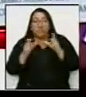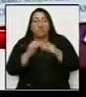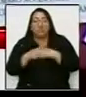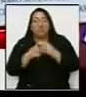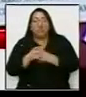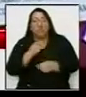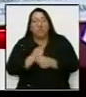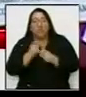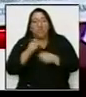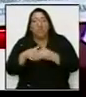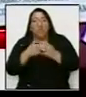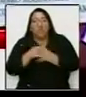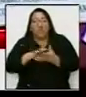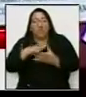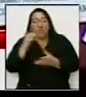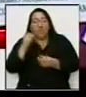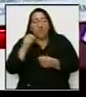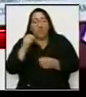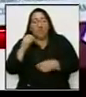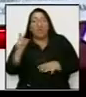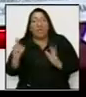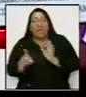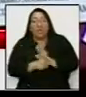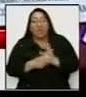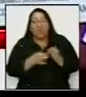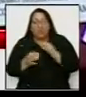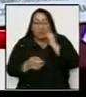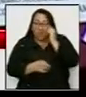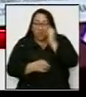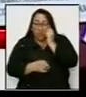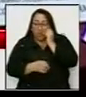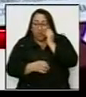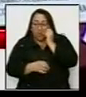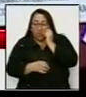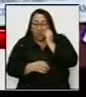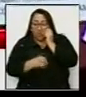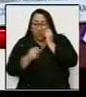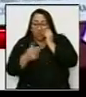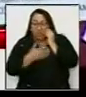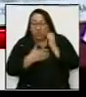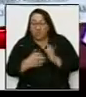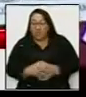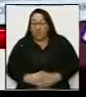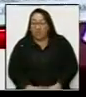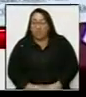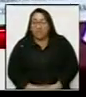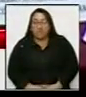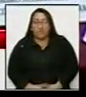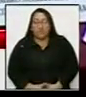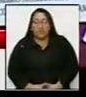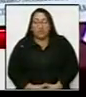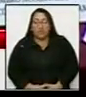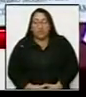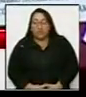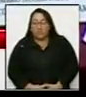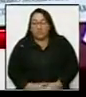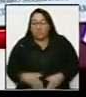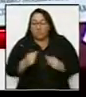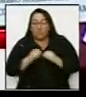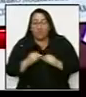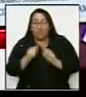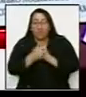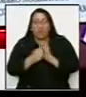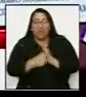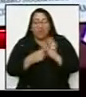acción de control bajo los apremios legales señalados. Esto, Presidenta, habría que mantenerlo.